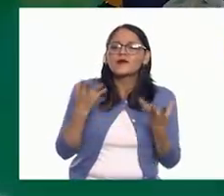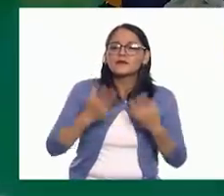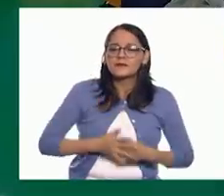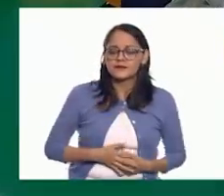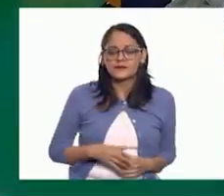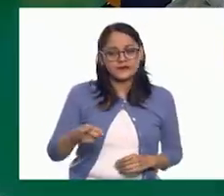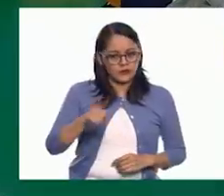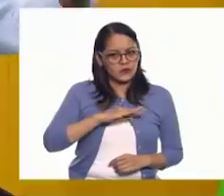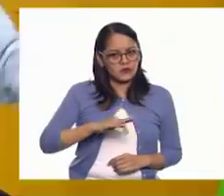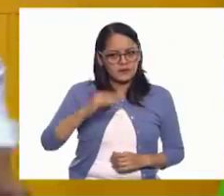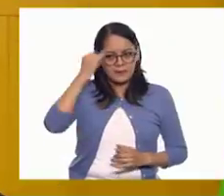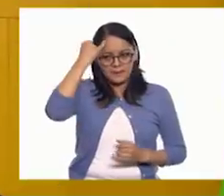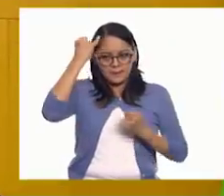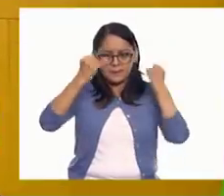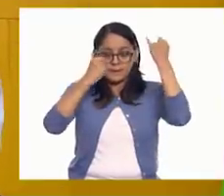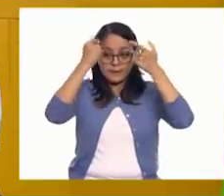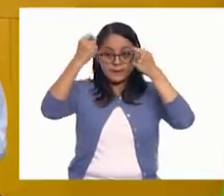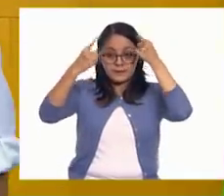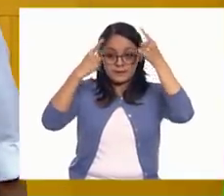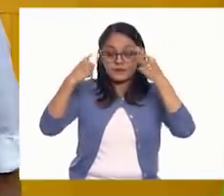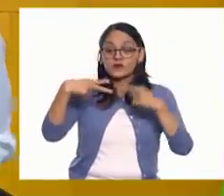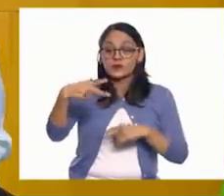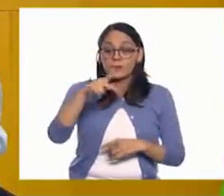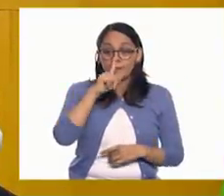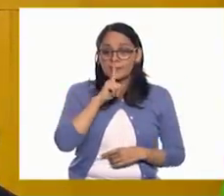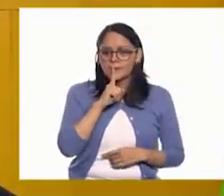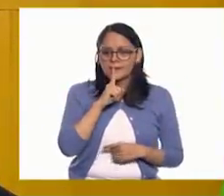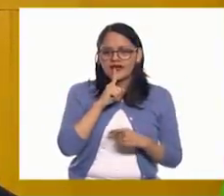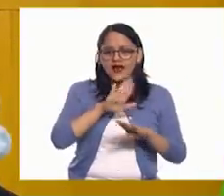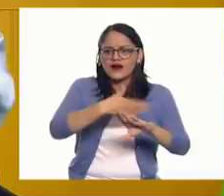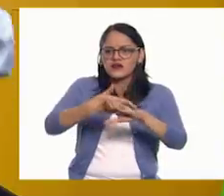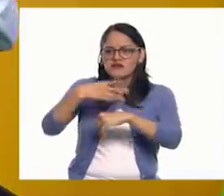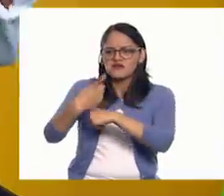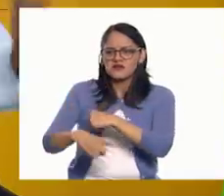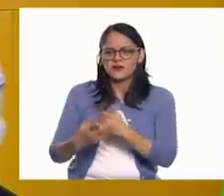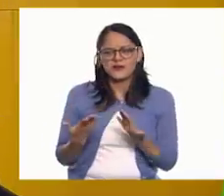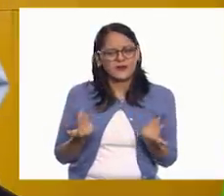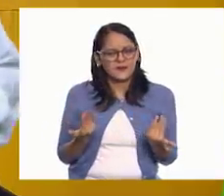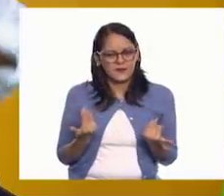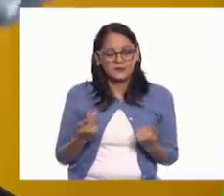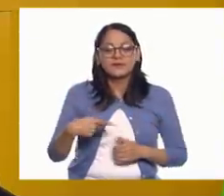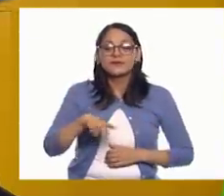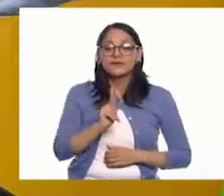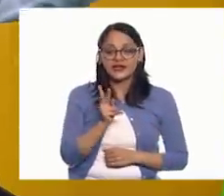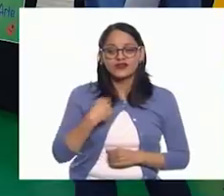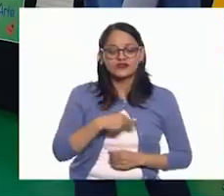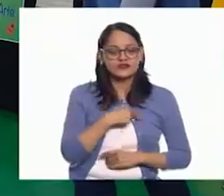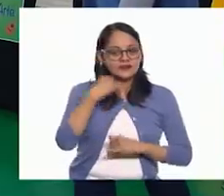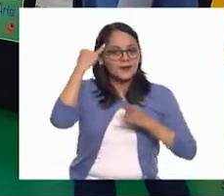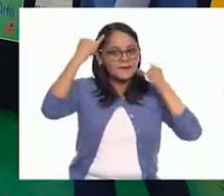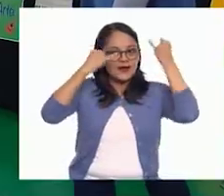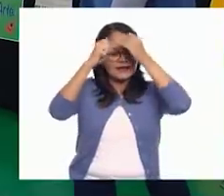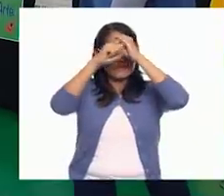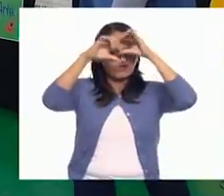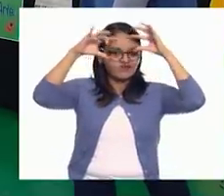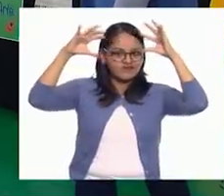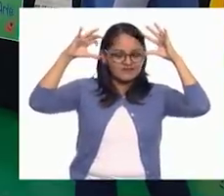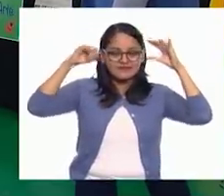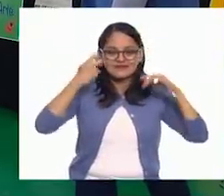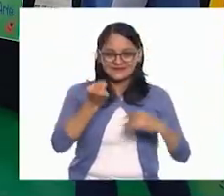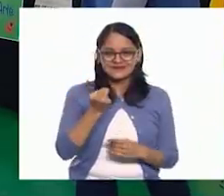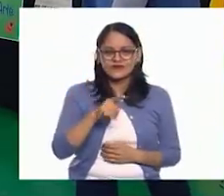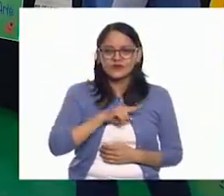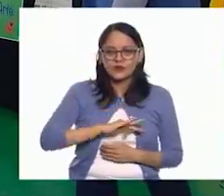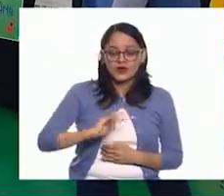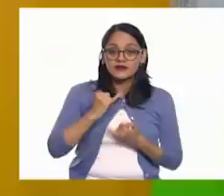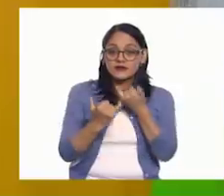Pueden inventar este tipo de mentiras que no le hacen daño a nadie, pero nos hacen elevar nuestra imaginación. Con esto